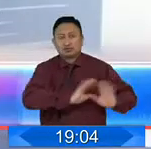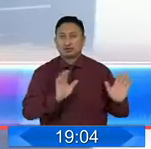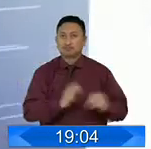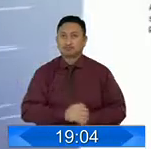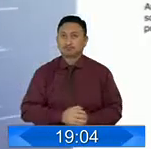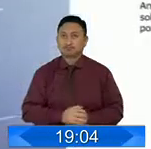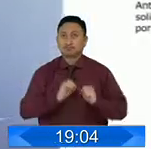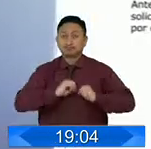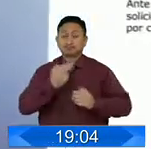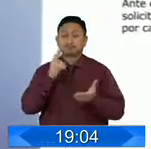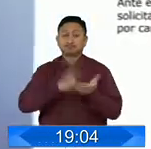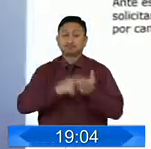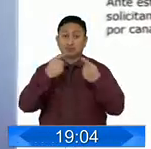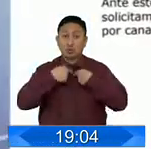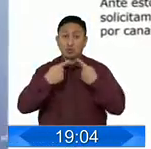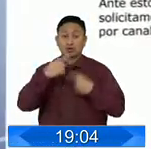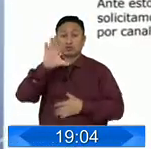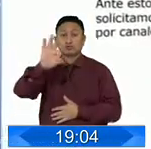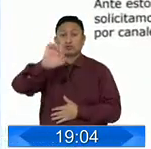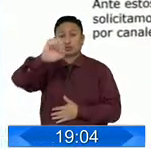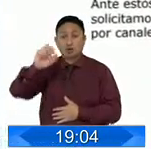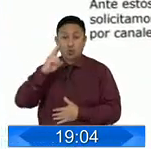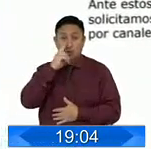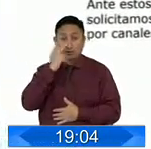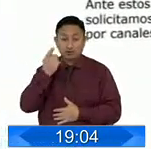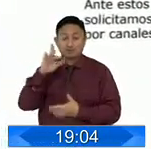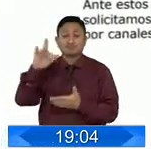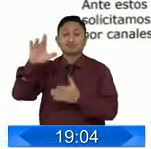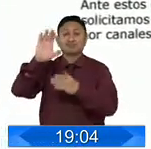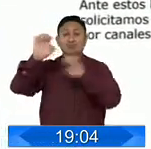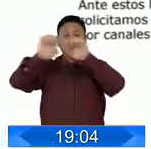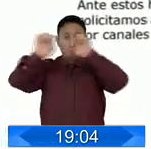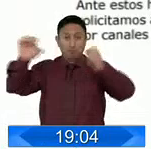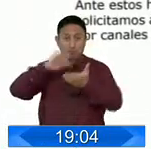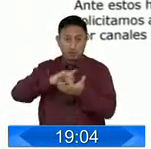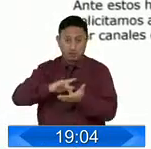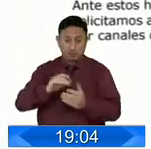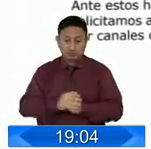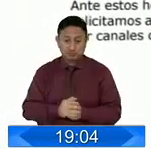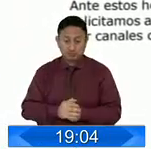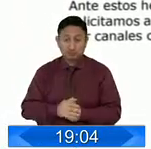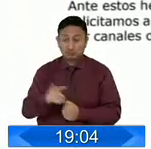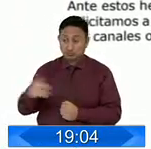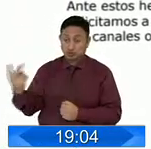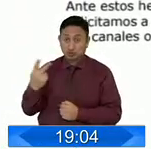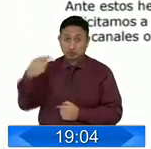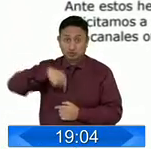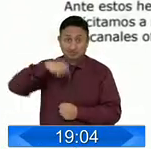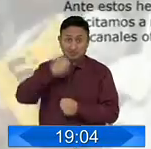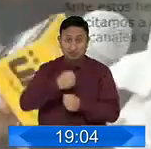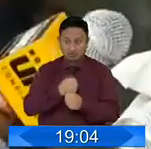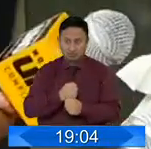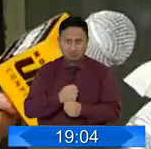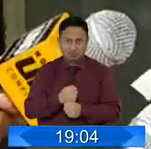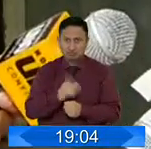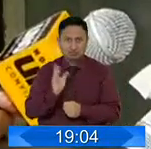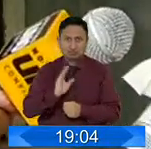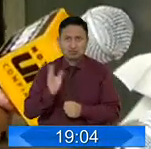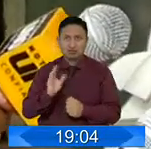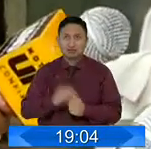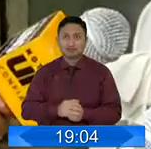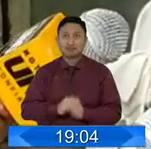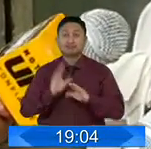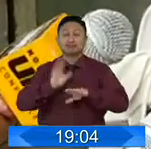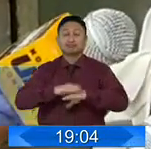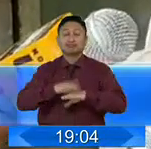con fecha 9 de junio, la farmacéutica aclaró, ninguno trabaja para la compañía. Y es por suplantación de identidad,